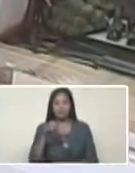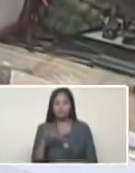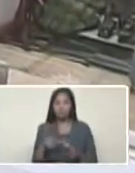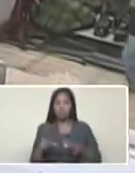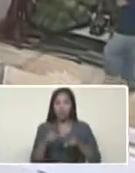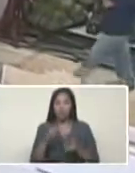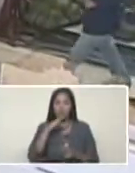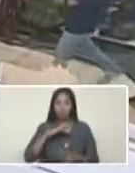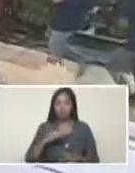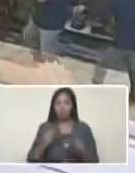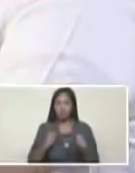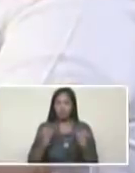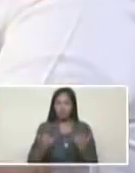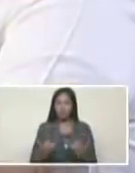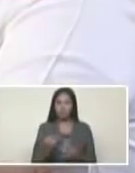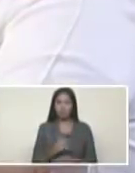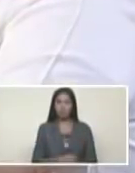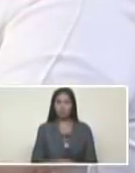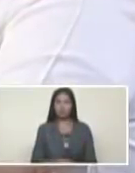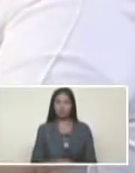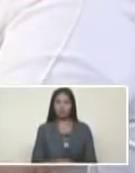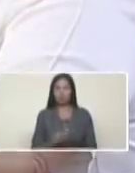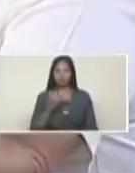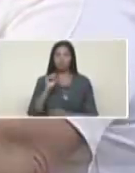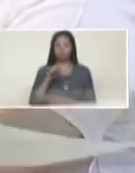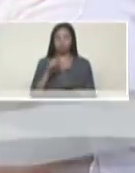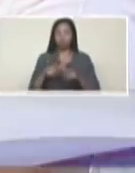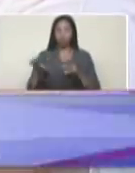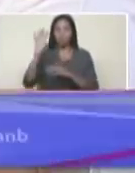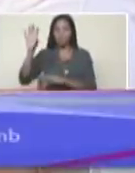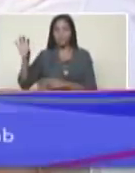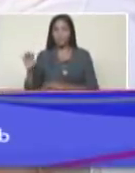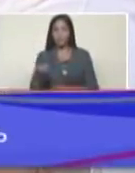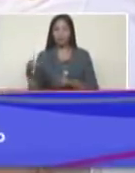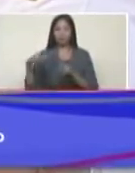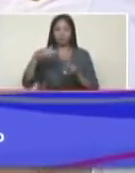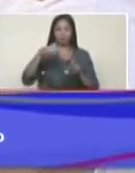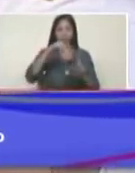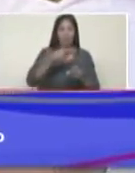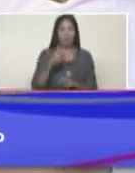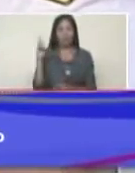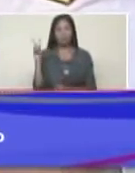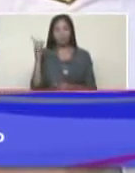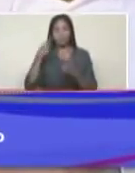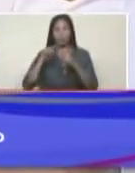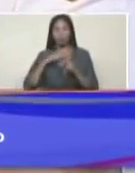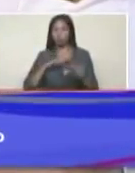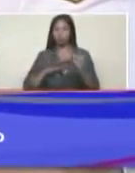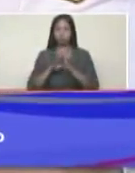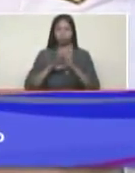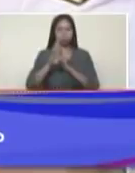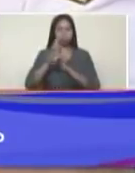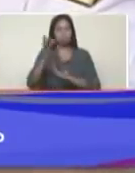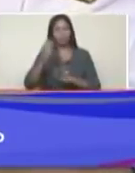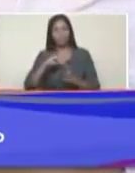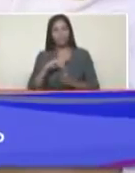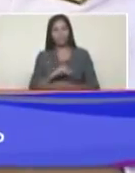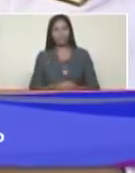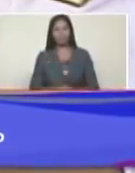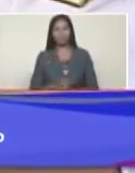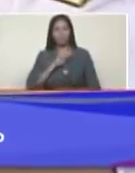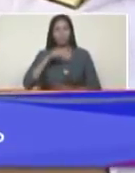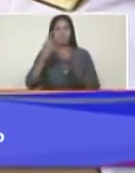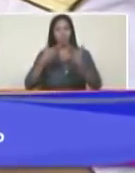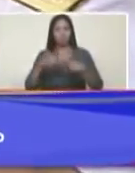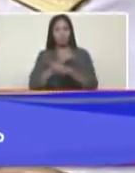lo estamos viviendo ahorita contra todos estos países que nos asedian, pero hemos ido avanzando, y nuestra